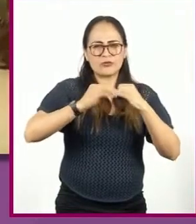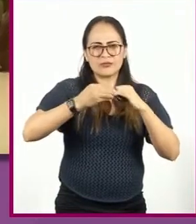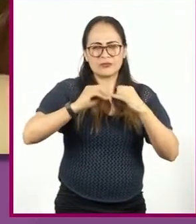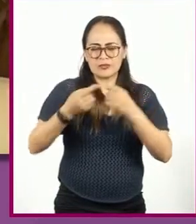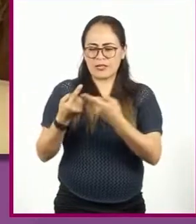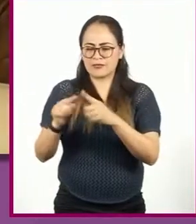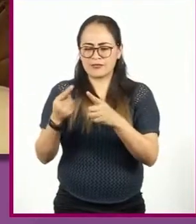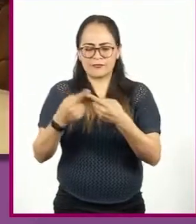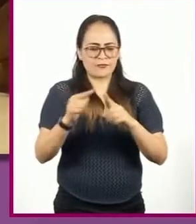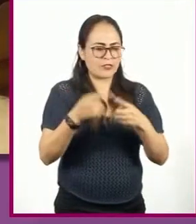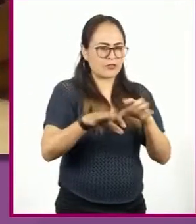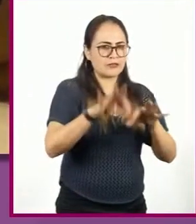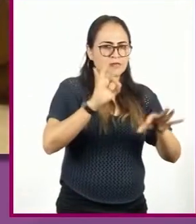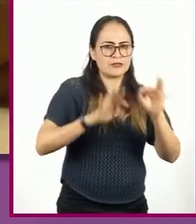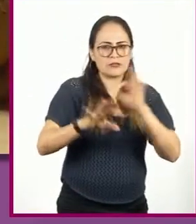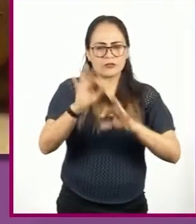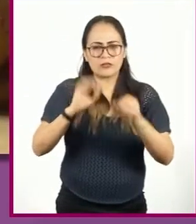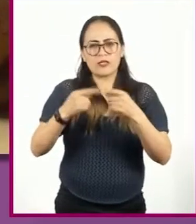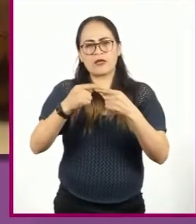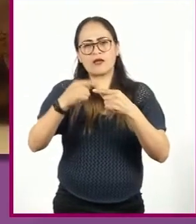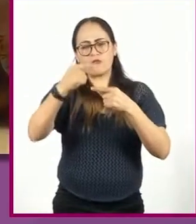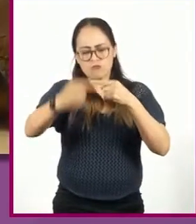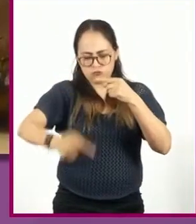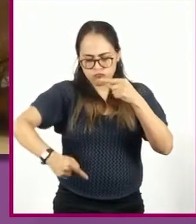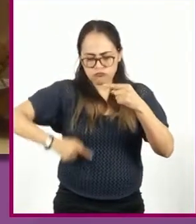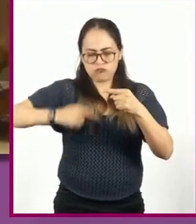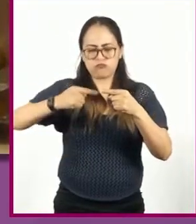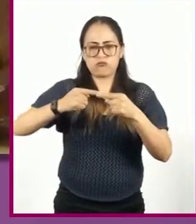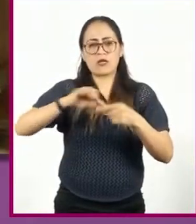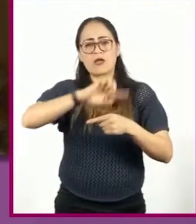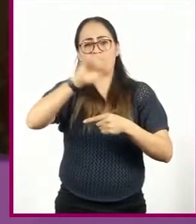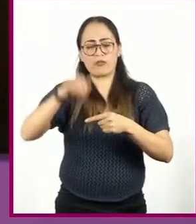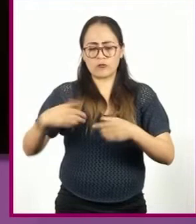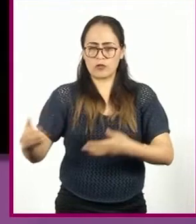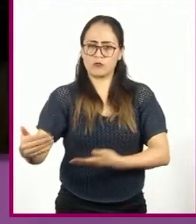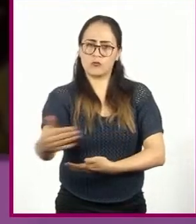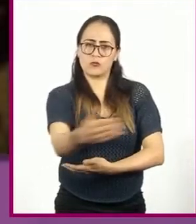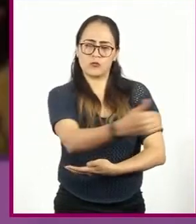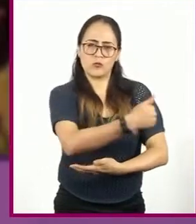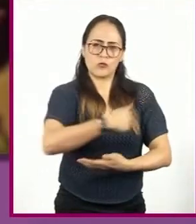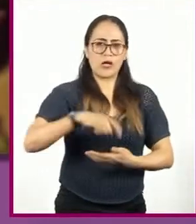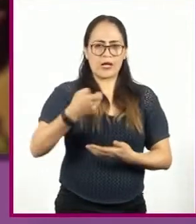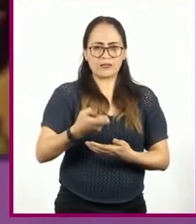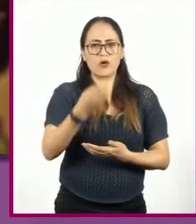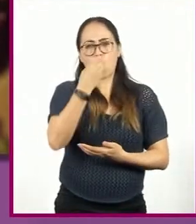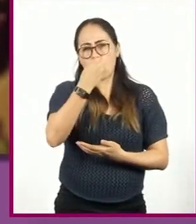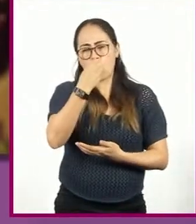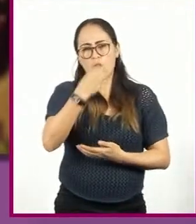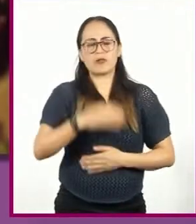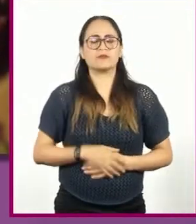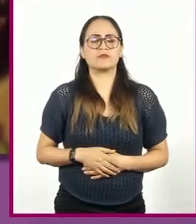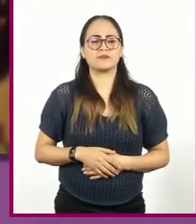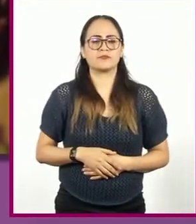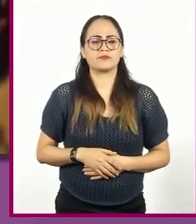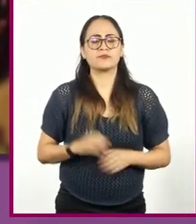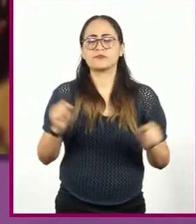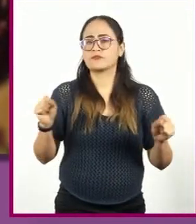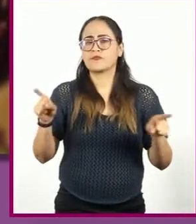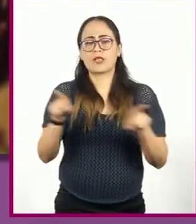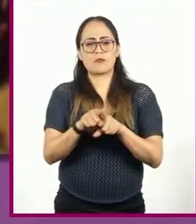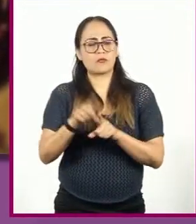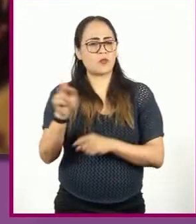intervención en los ciclos de reproducción y su cosecha para el consumo. De manera paralela, se llevó a cabo